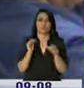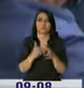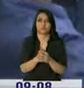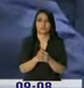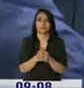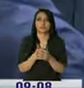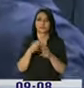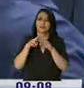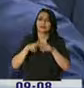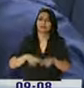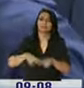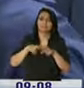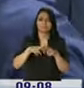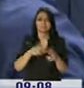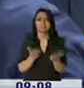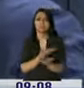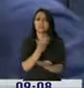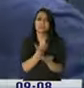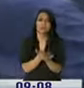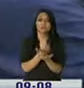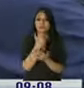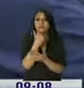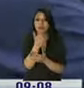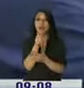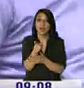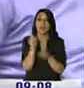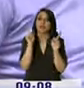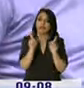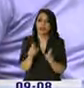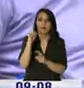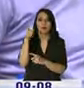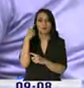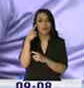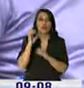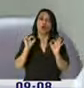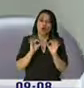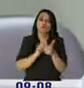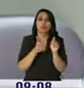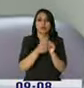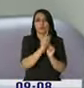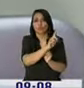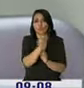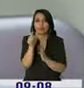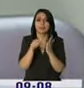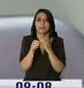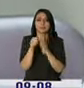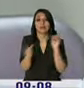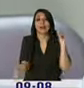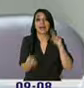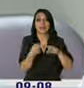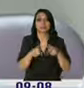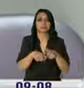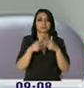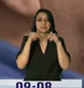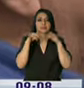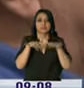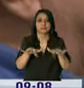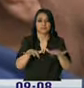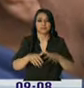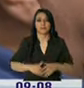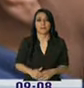revisaron las propuestas de intervención que deberá ejecutar cada Secretaría de Estado hasta inicios de septiembre.